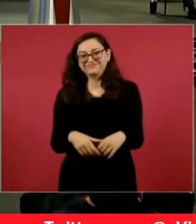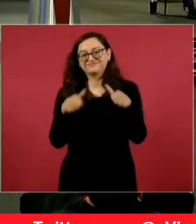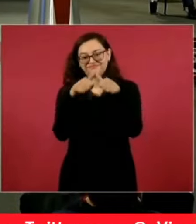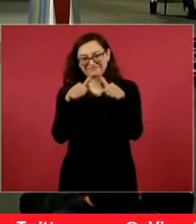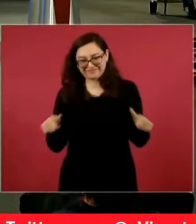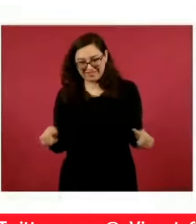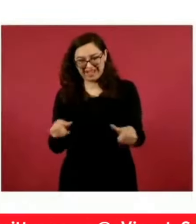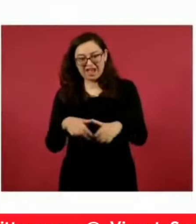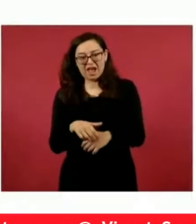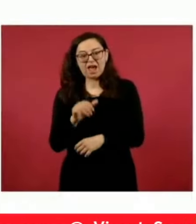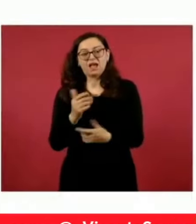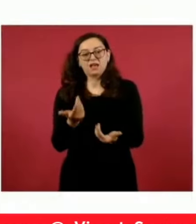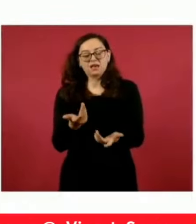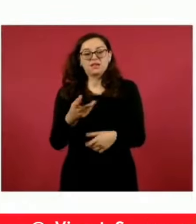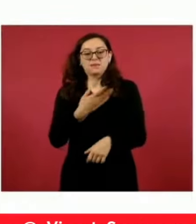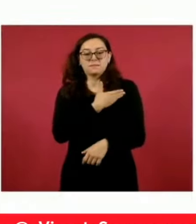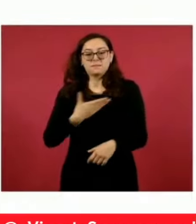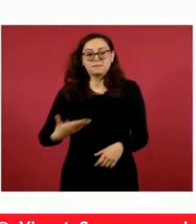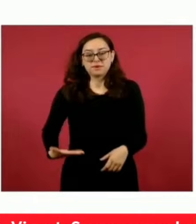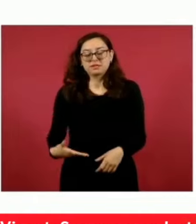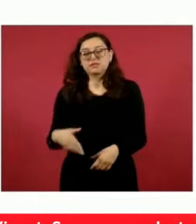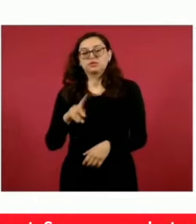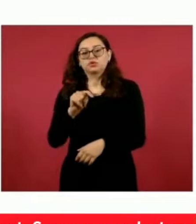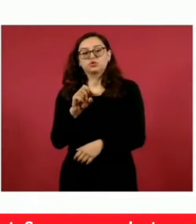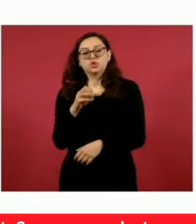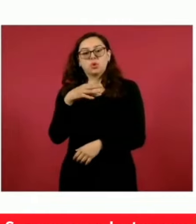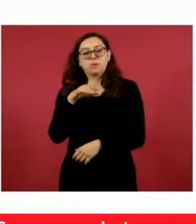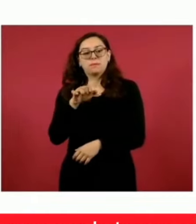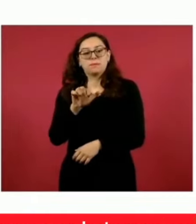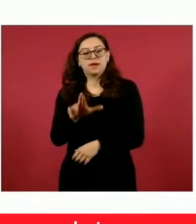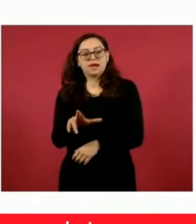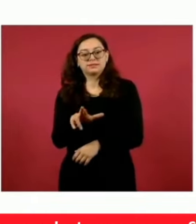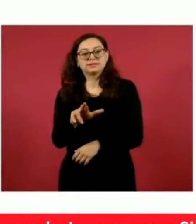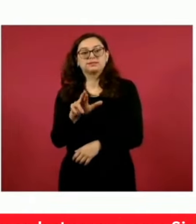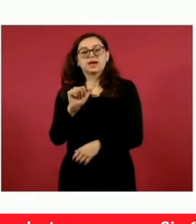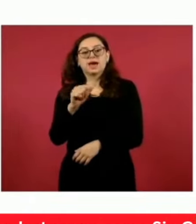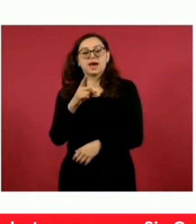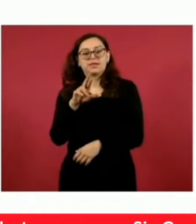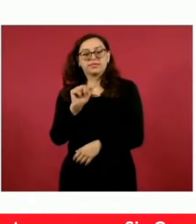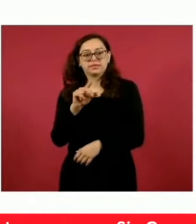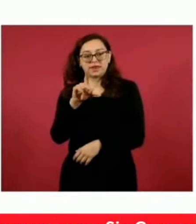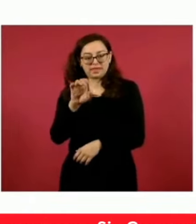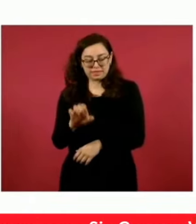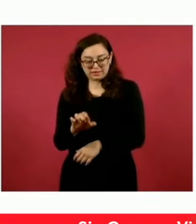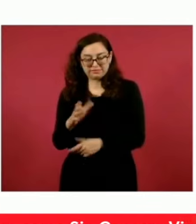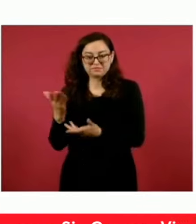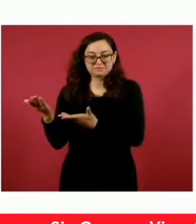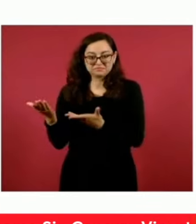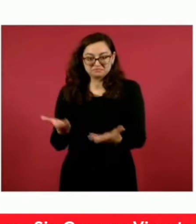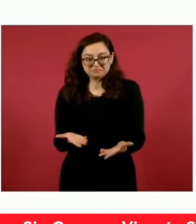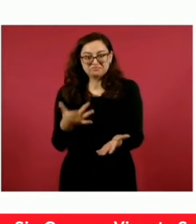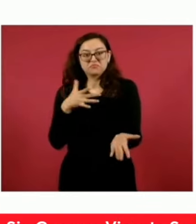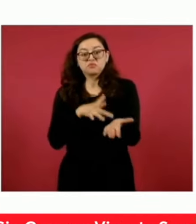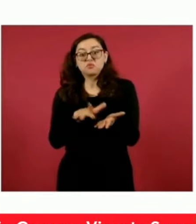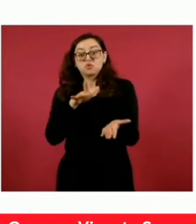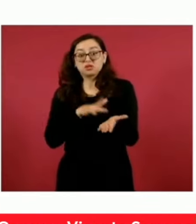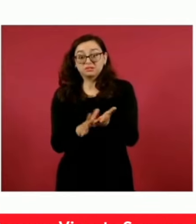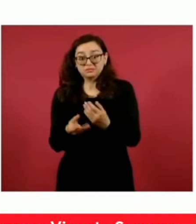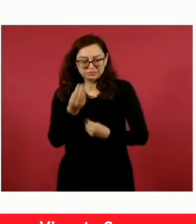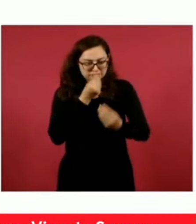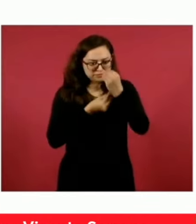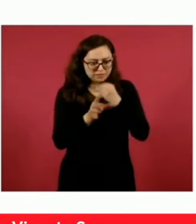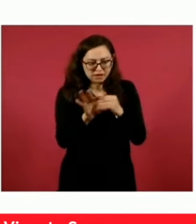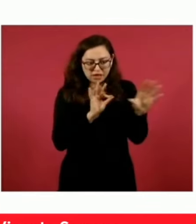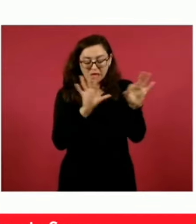nos acompaña su vicepresidente Tomás Andrade durande La Barca quienes nos apoyaron para tener la canasta